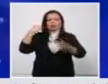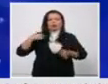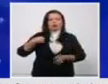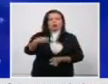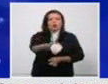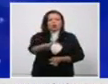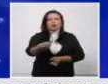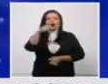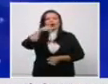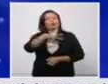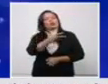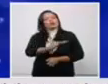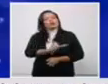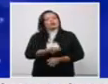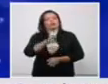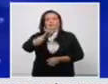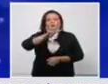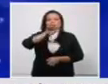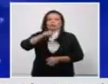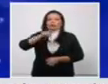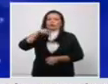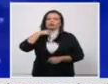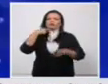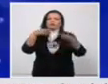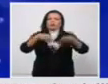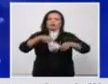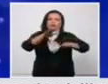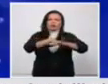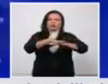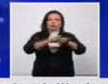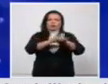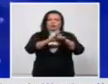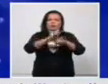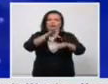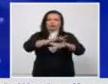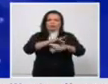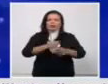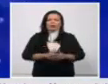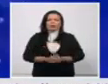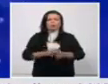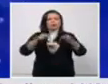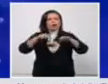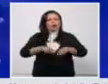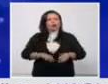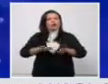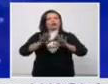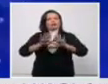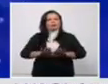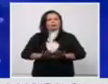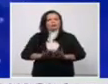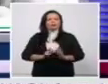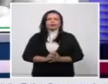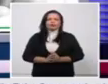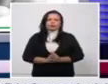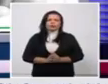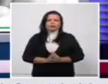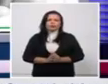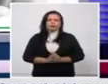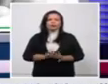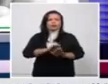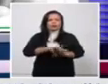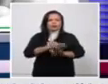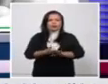hoy 4 fallecidos como consecuencia de la enfermedad. Le propongo la pausa acostumbrada, doctor, antes de conocer la